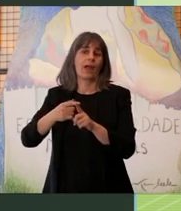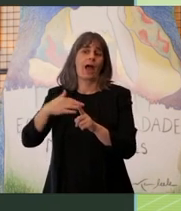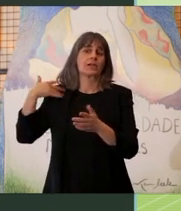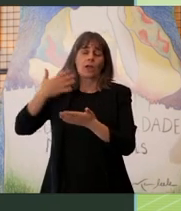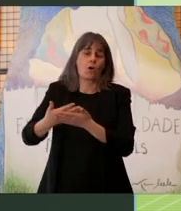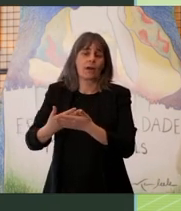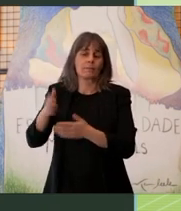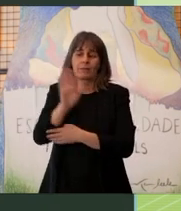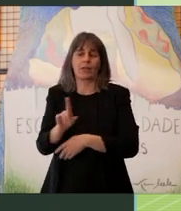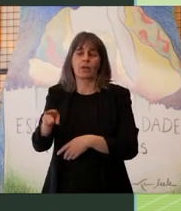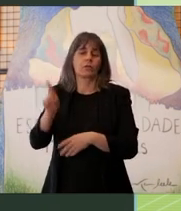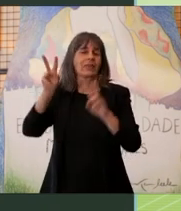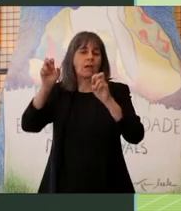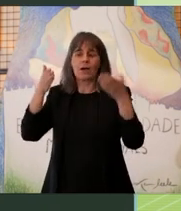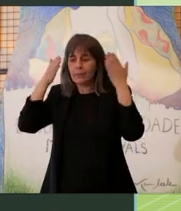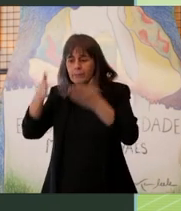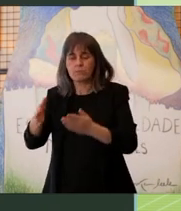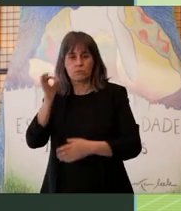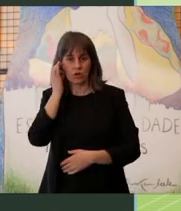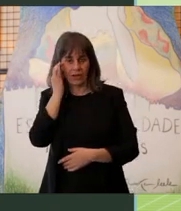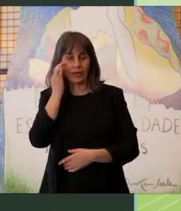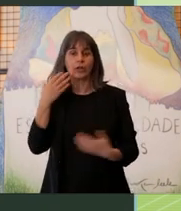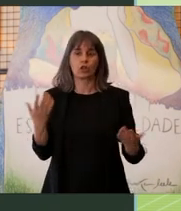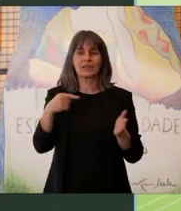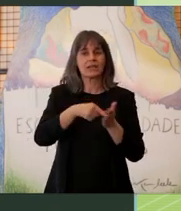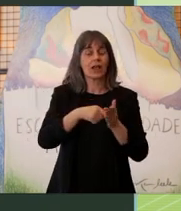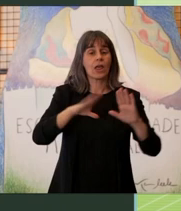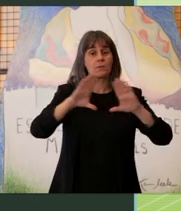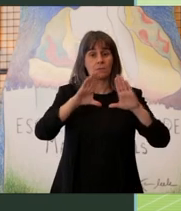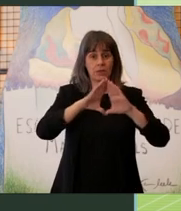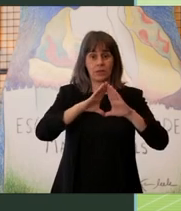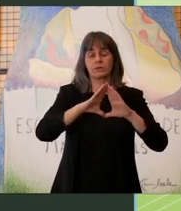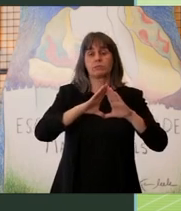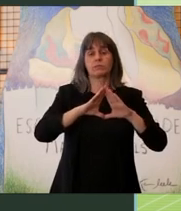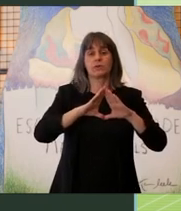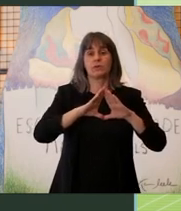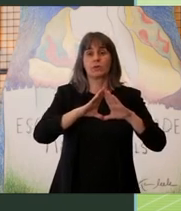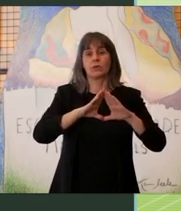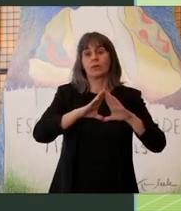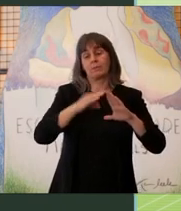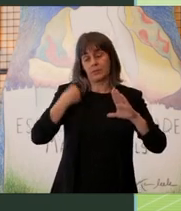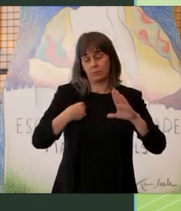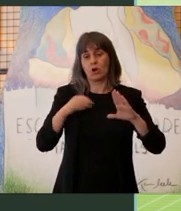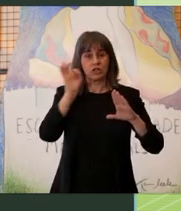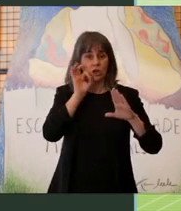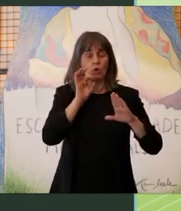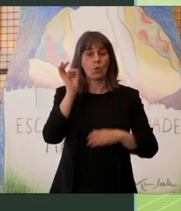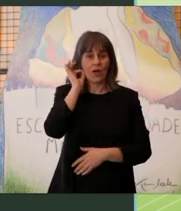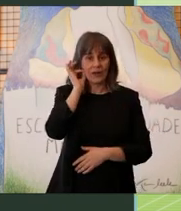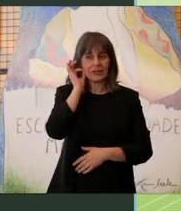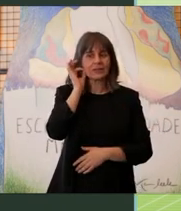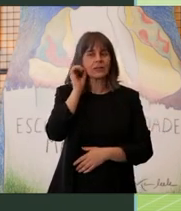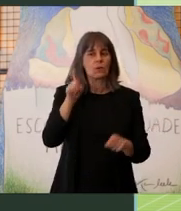mujeres Entonces la exigencia del feminismo según según el siglo de las mujeres están